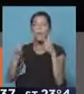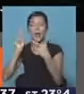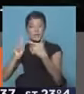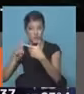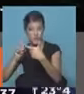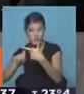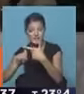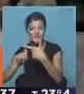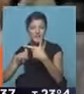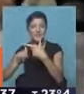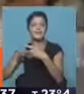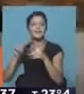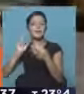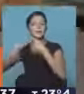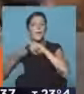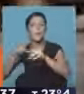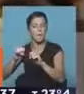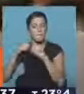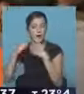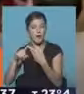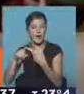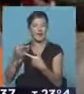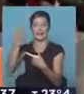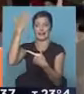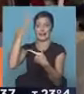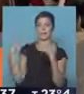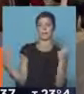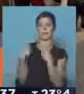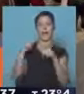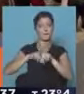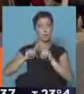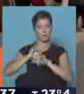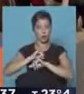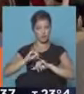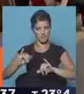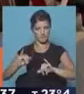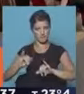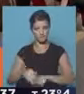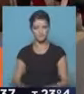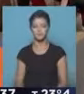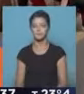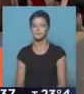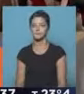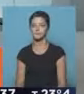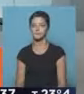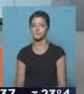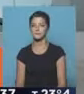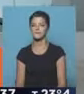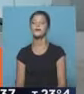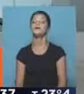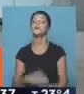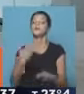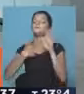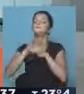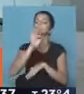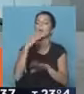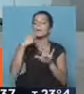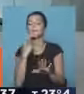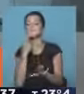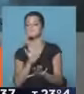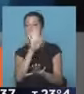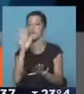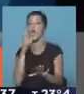de la cámara de representantes- con quien mantuvo fuertes diferencias durante la campaña ya designación más cuestionada y la del